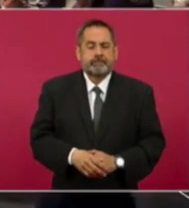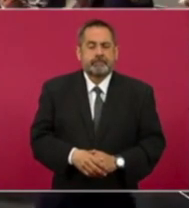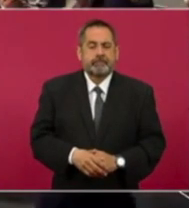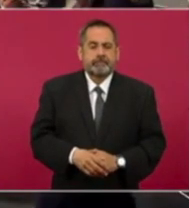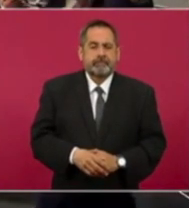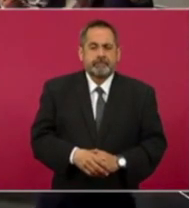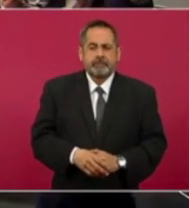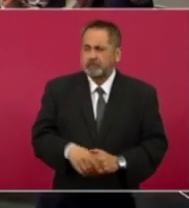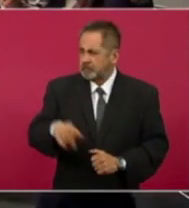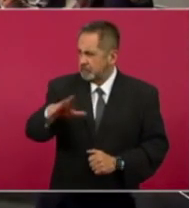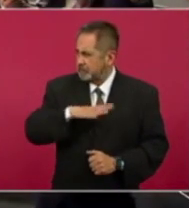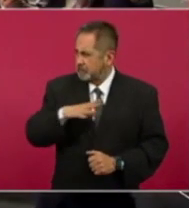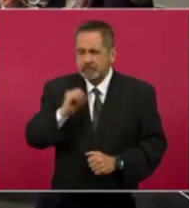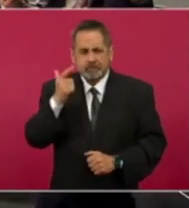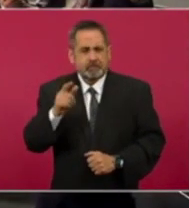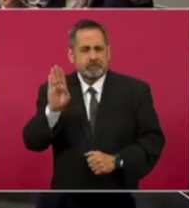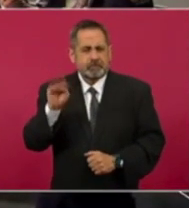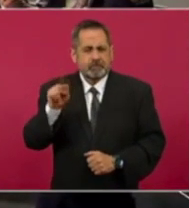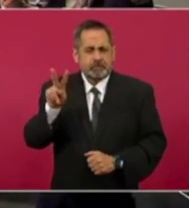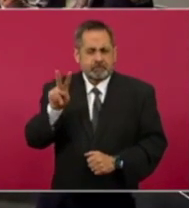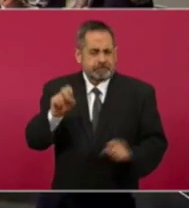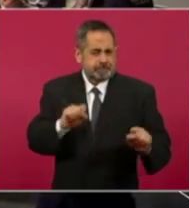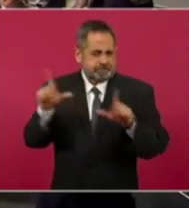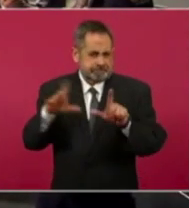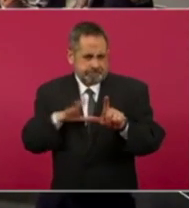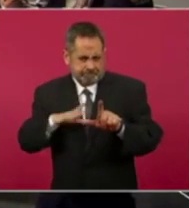No sé si tengan algo de la bolsa